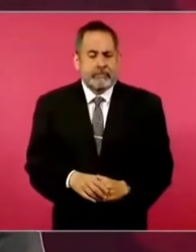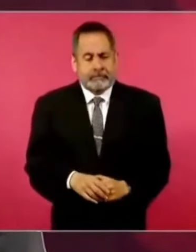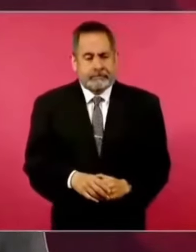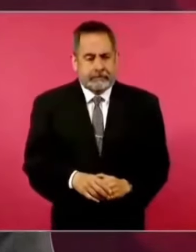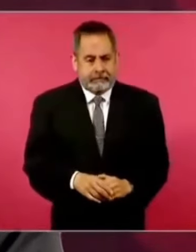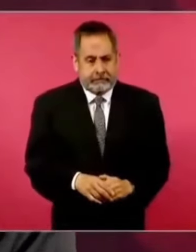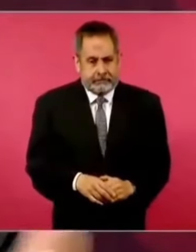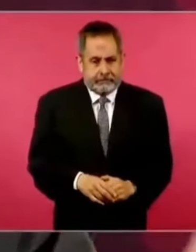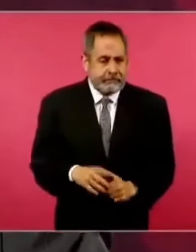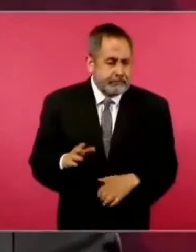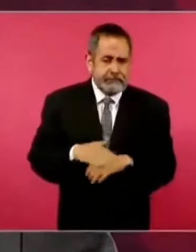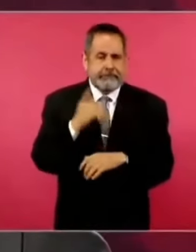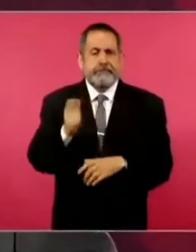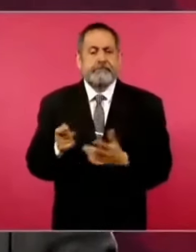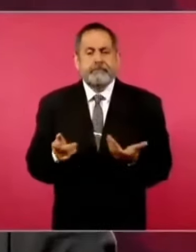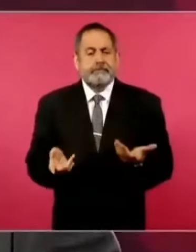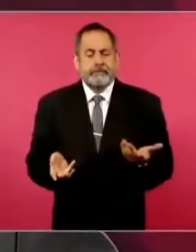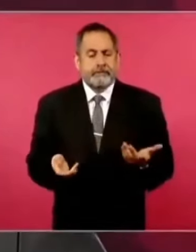porque además